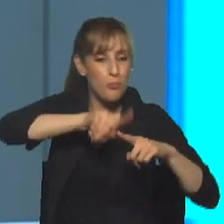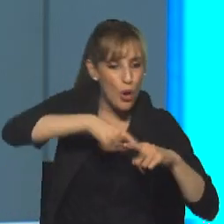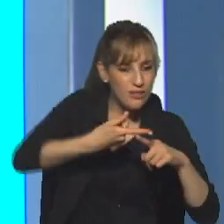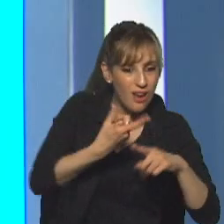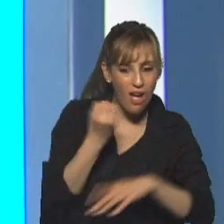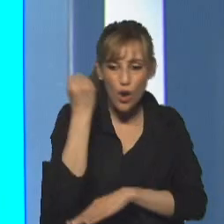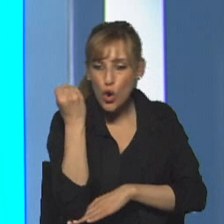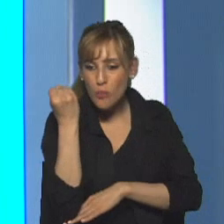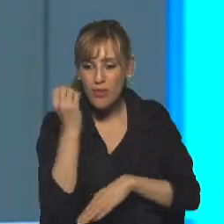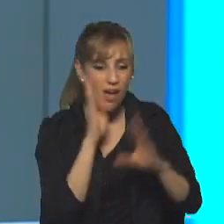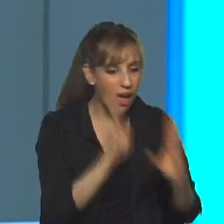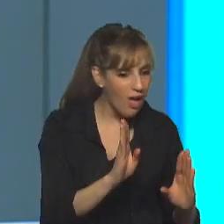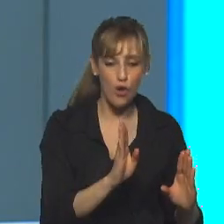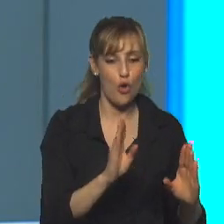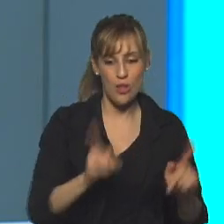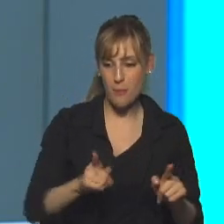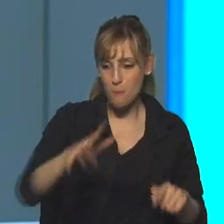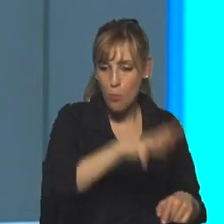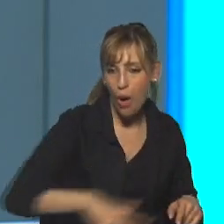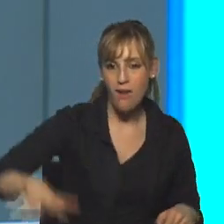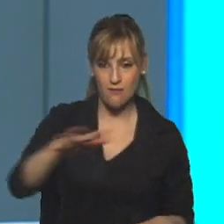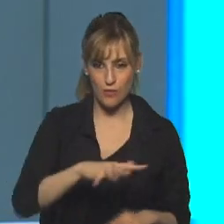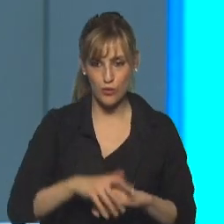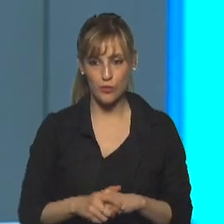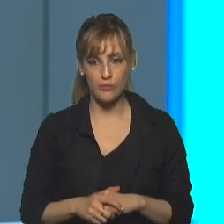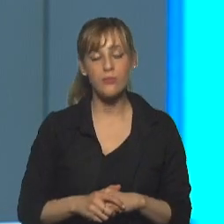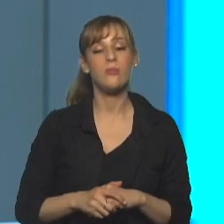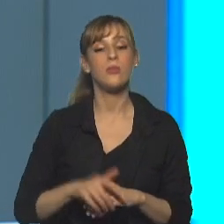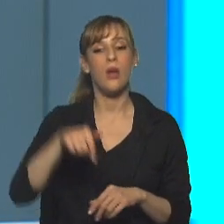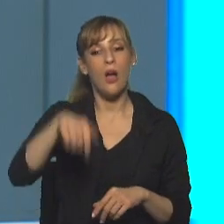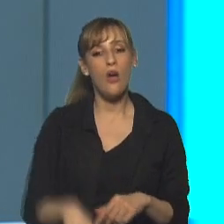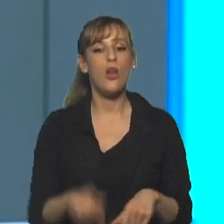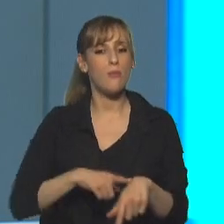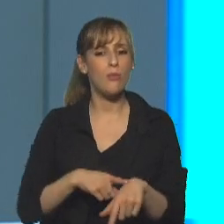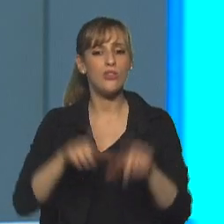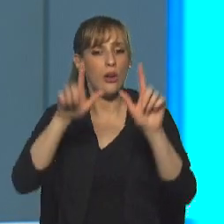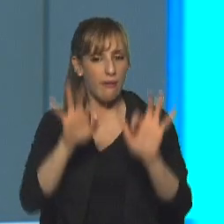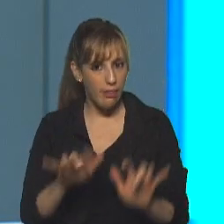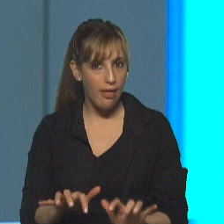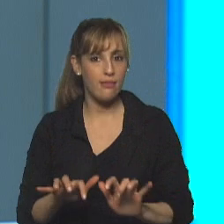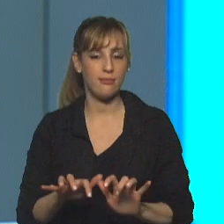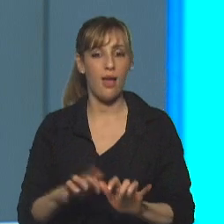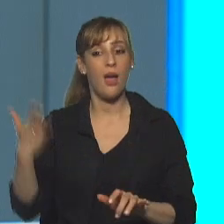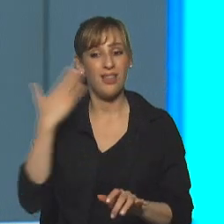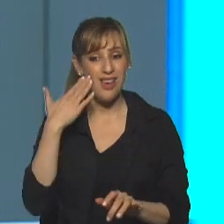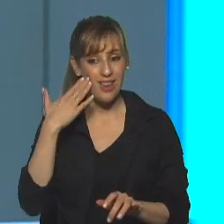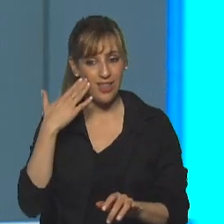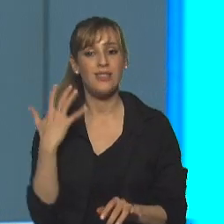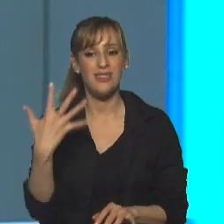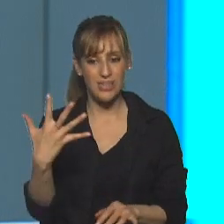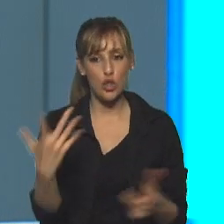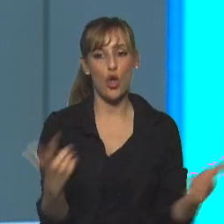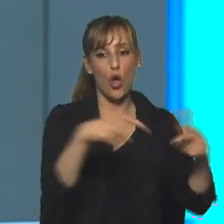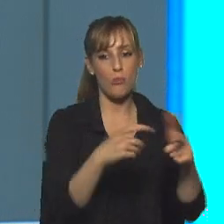documento final seguramente. Así es, se está ya redactando, hoy día está Bien. el trabajo en comisiones, en la tarde hay 5 comisiones, en la mañana estuvo